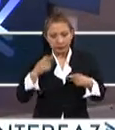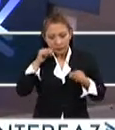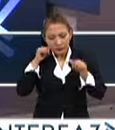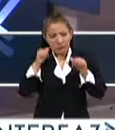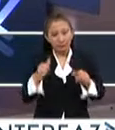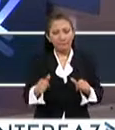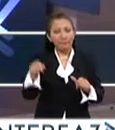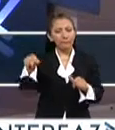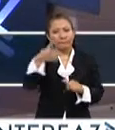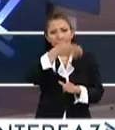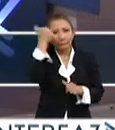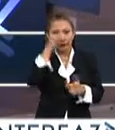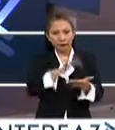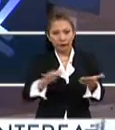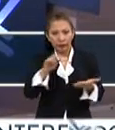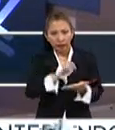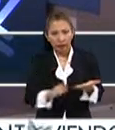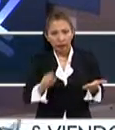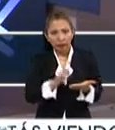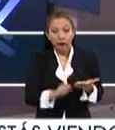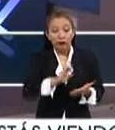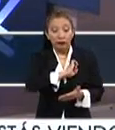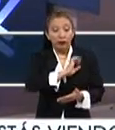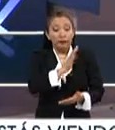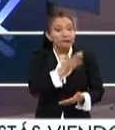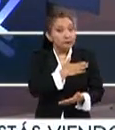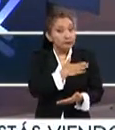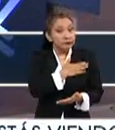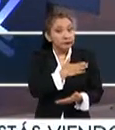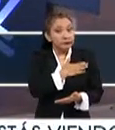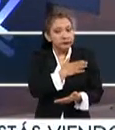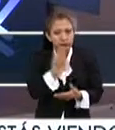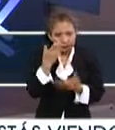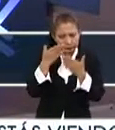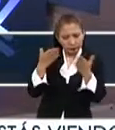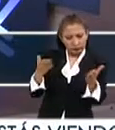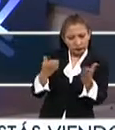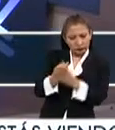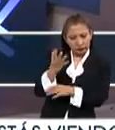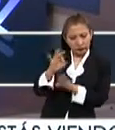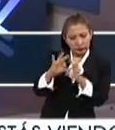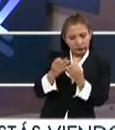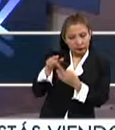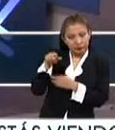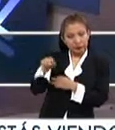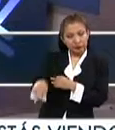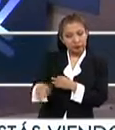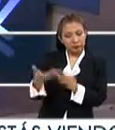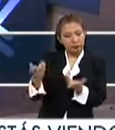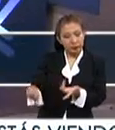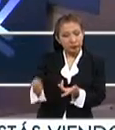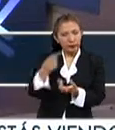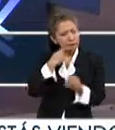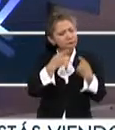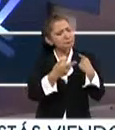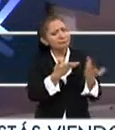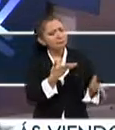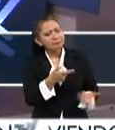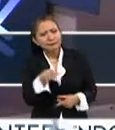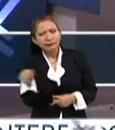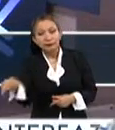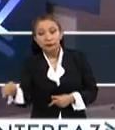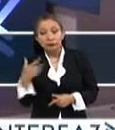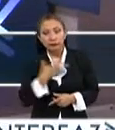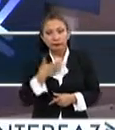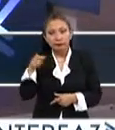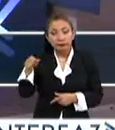que no saben leer y escribir en español. Pero nos abre una nueva vertiente aquí, una vertiente de discusión teórica,